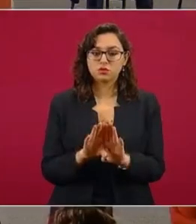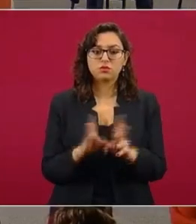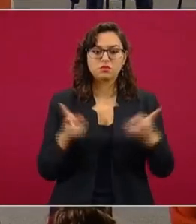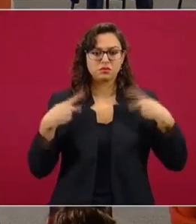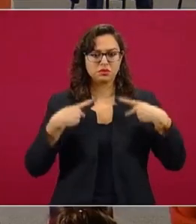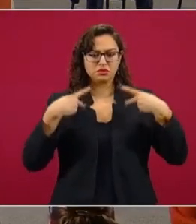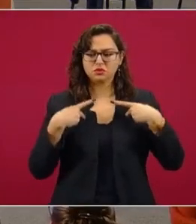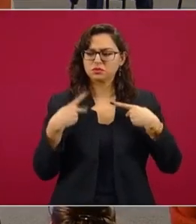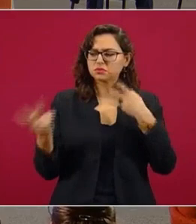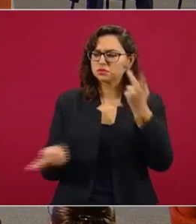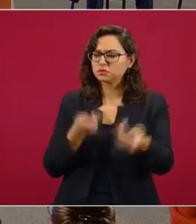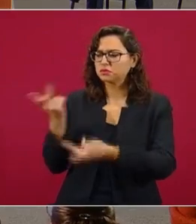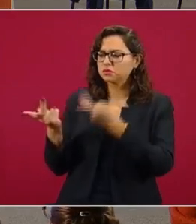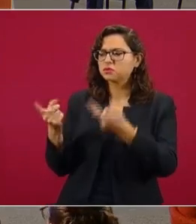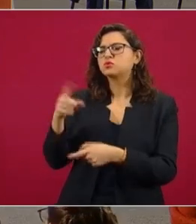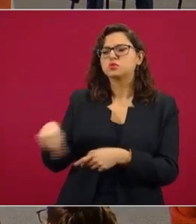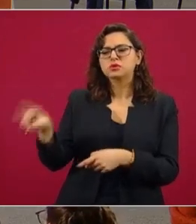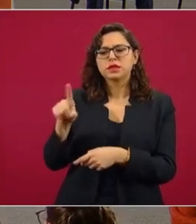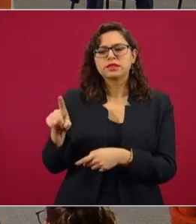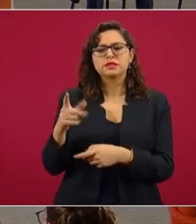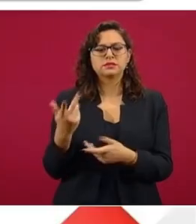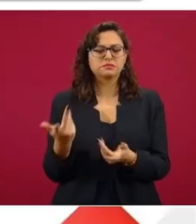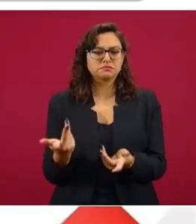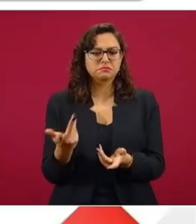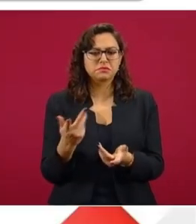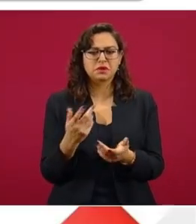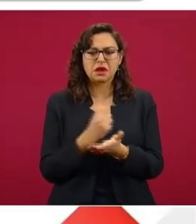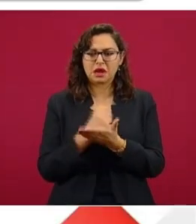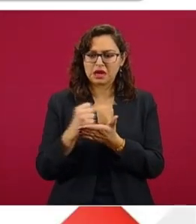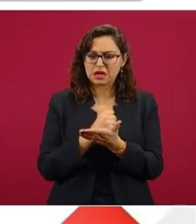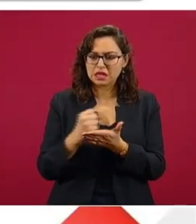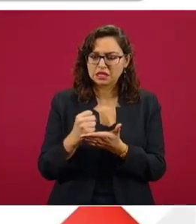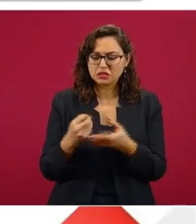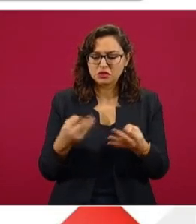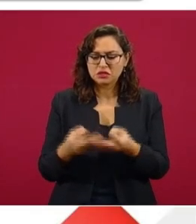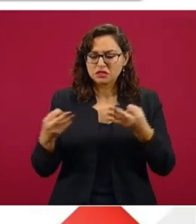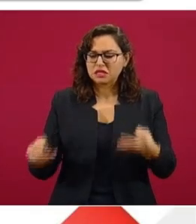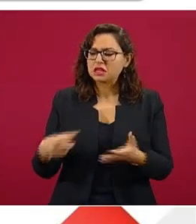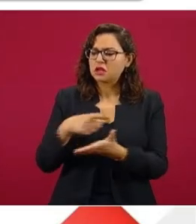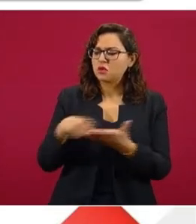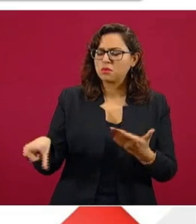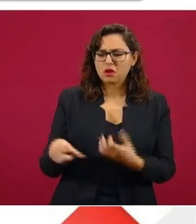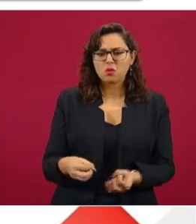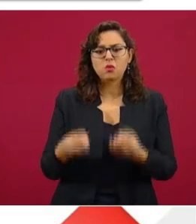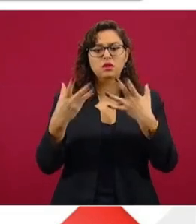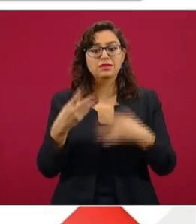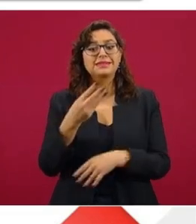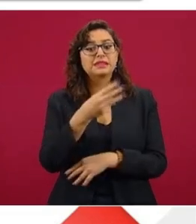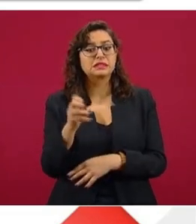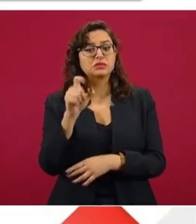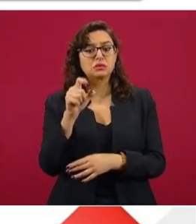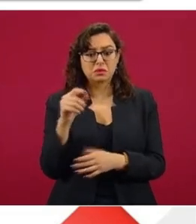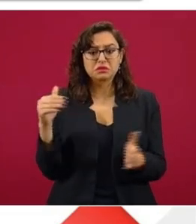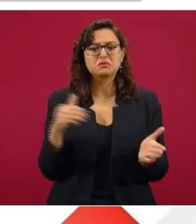trabajadores cuántos estarían dispuestos hoy a sacar un crédito para suelo, y 320,000 trabajadores nos